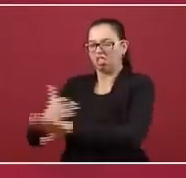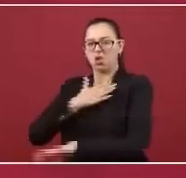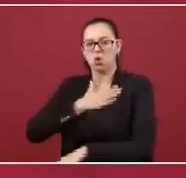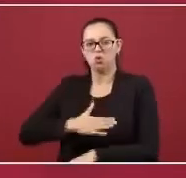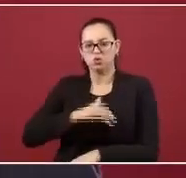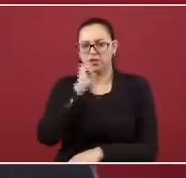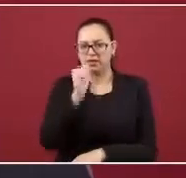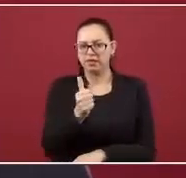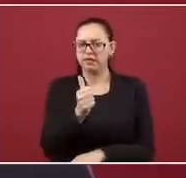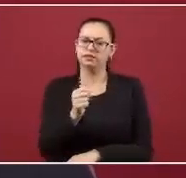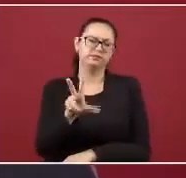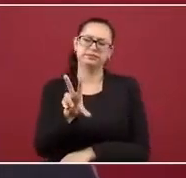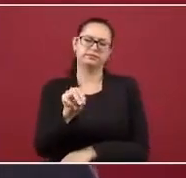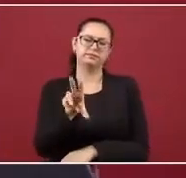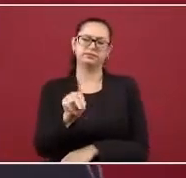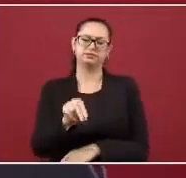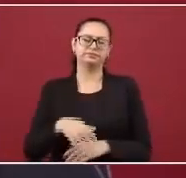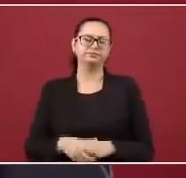que no vamos